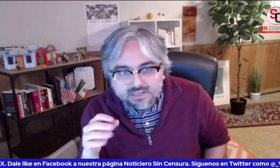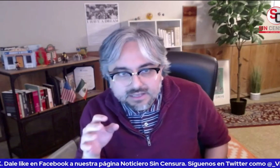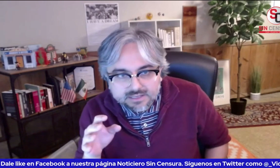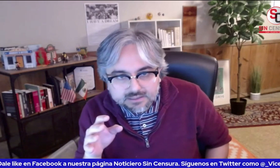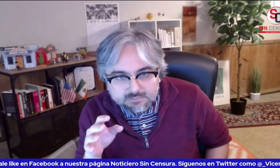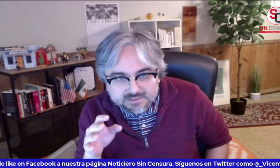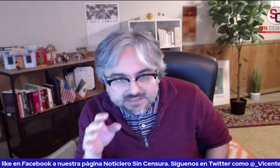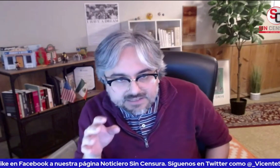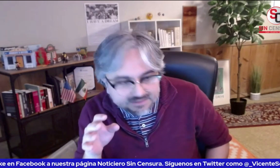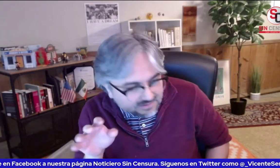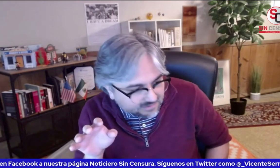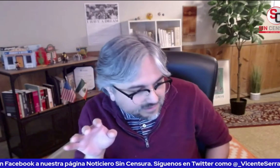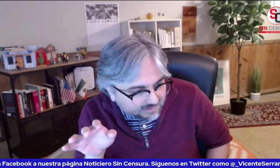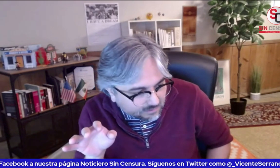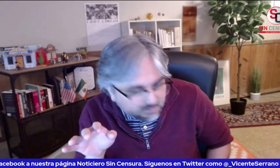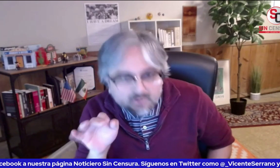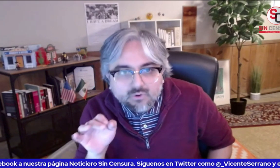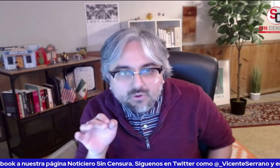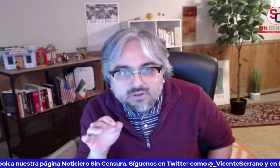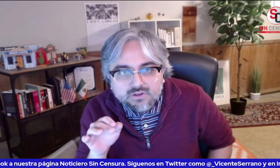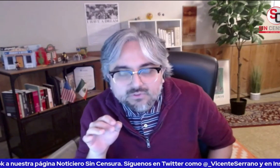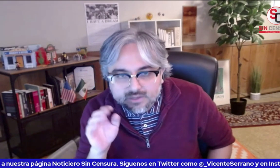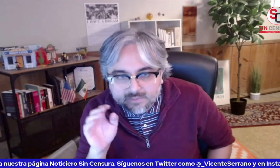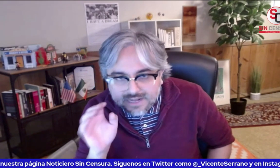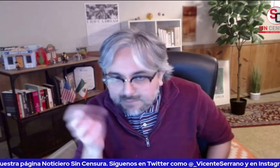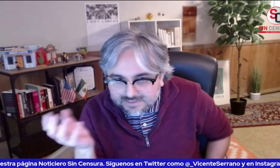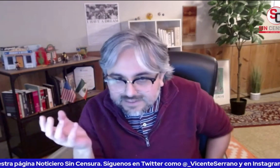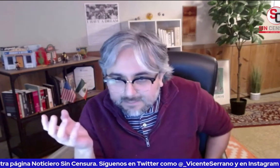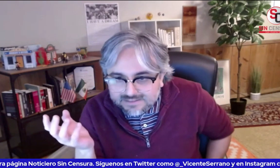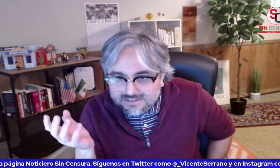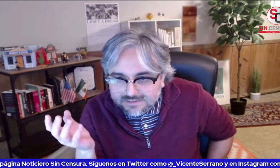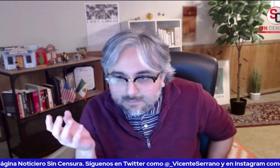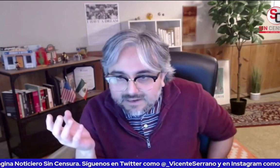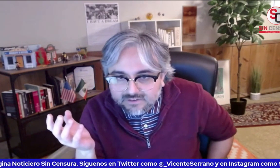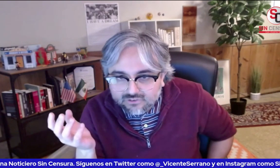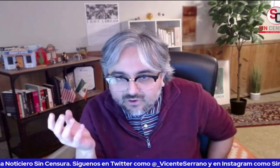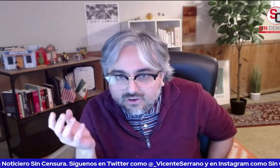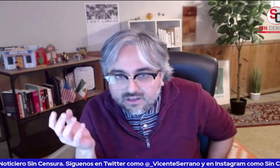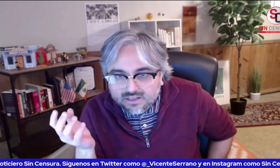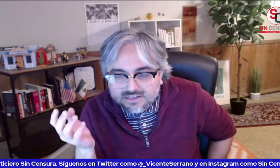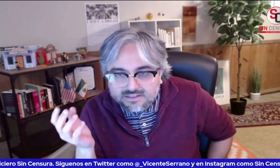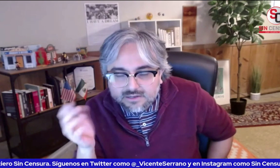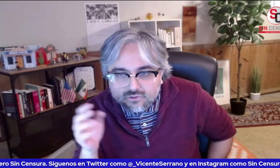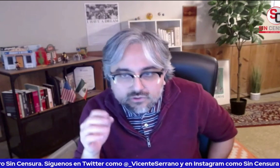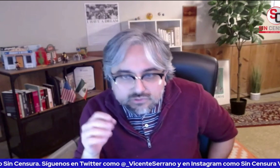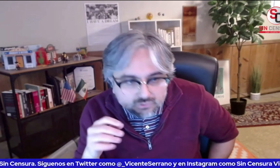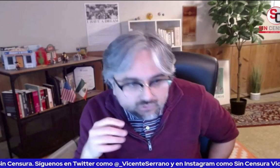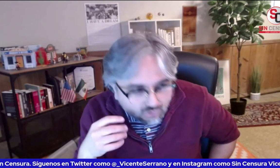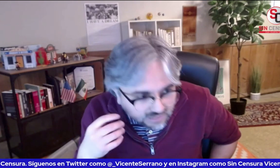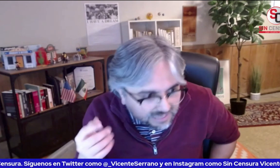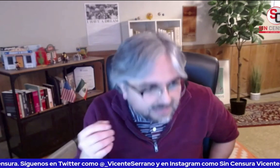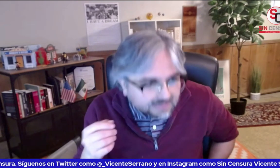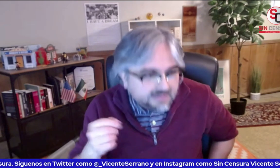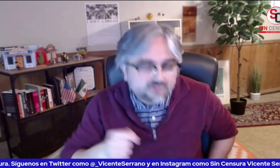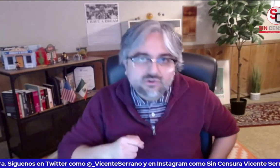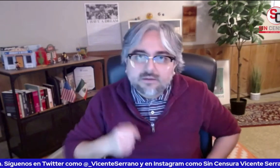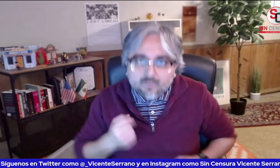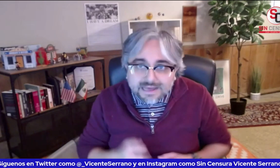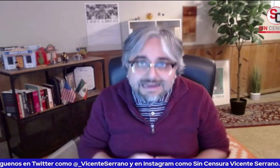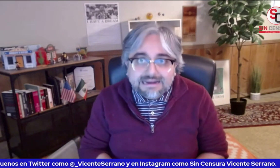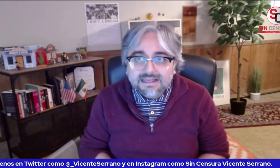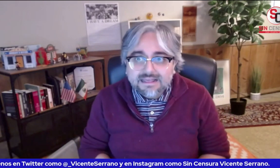abogados. El presidente dice que en el periodo neoliberal prácticamente desapareció el derecho constitucional, el